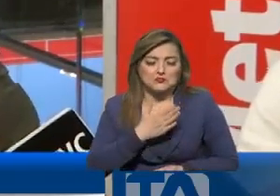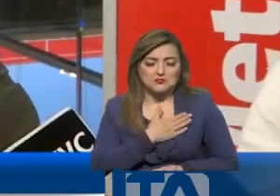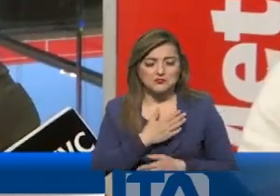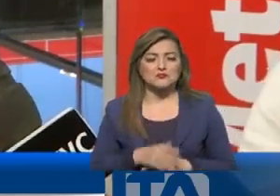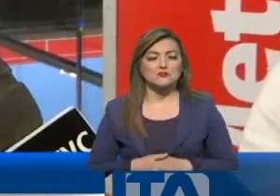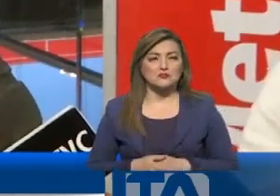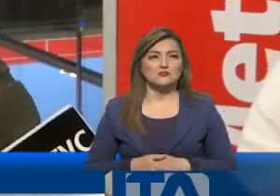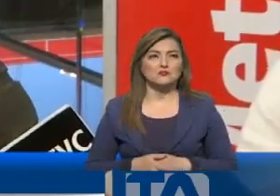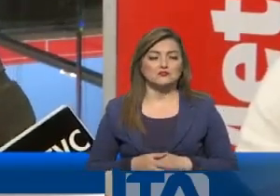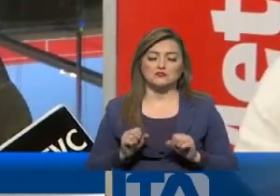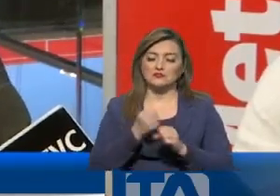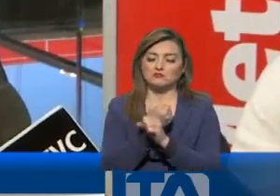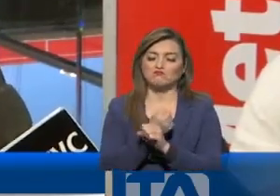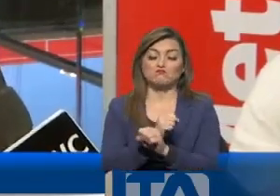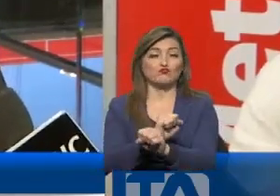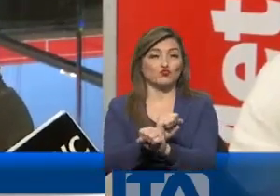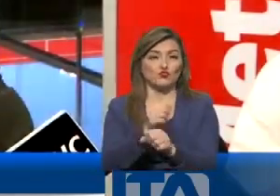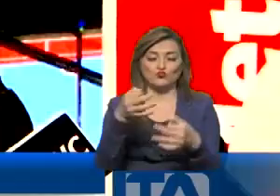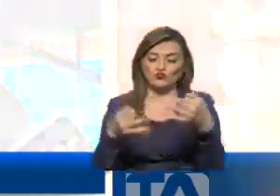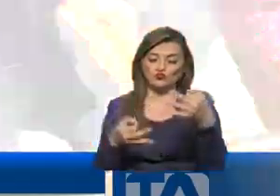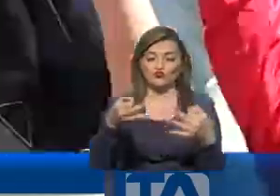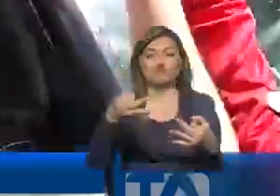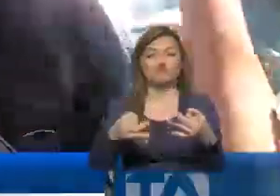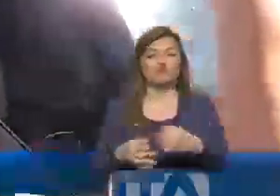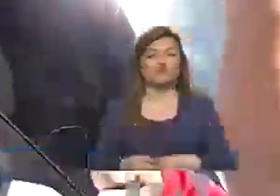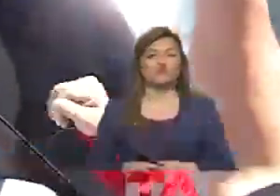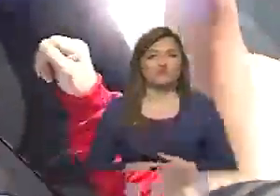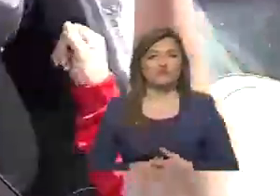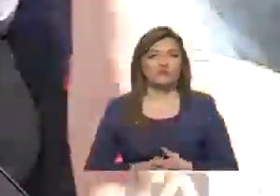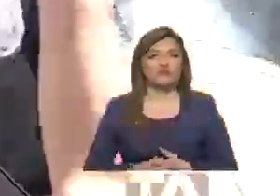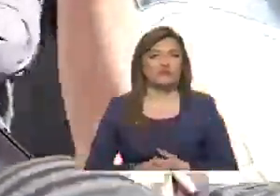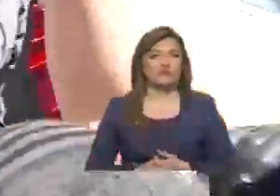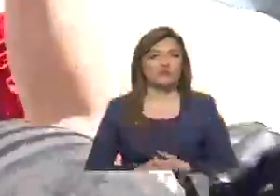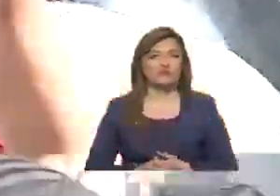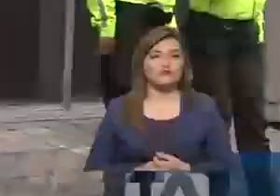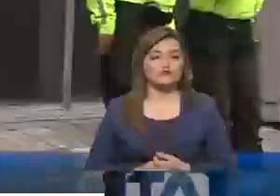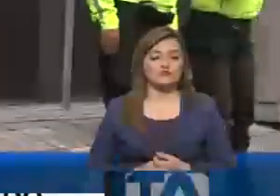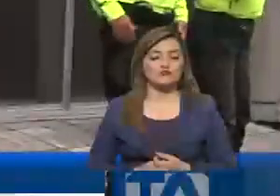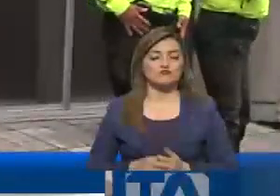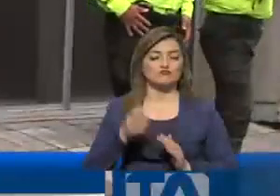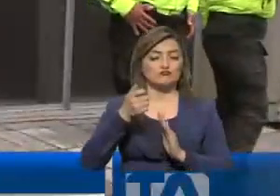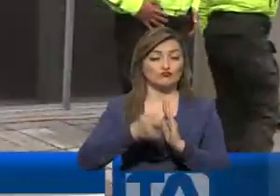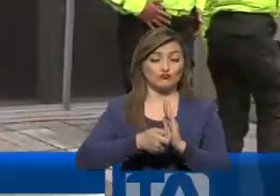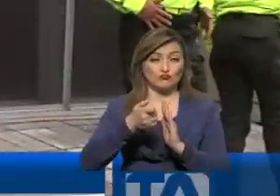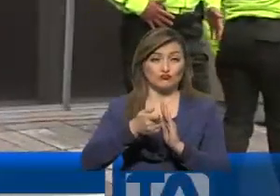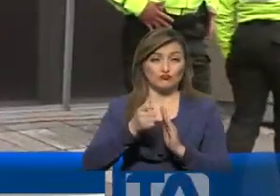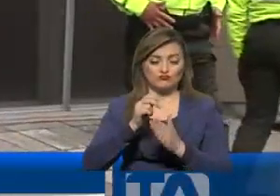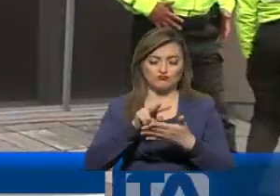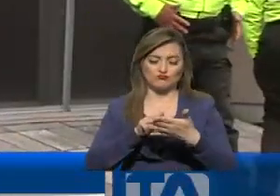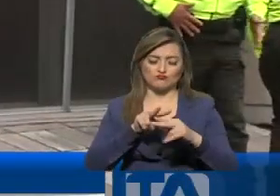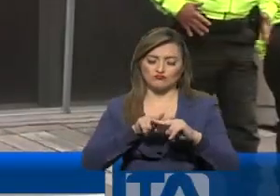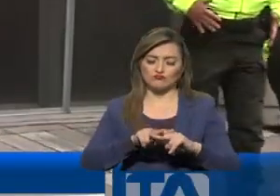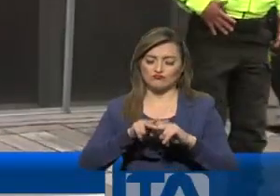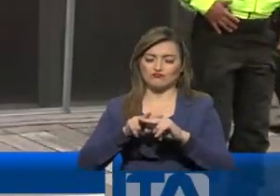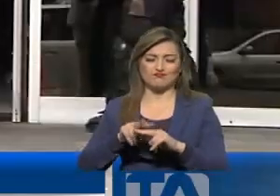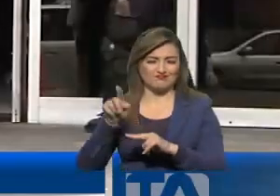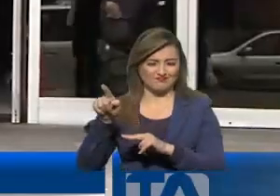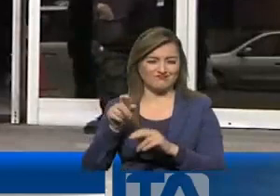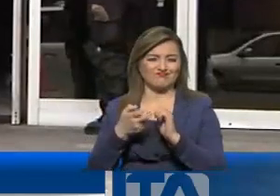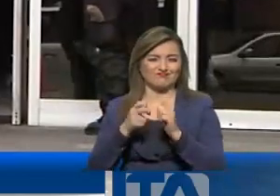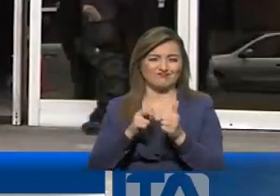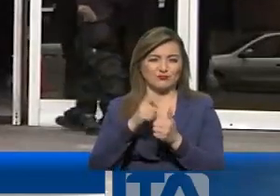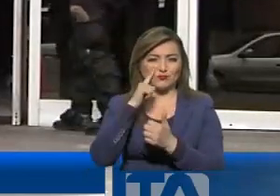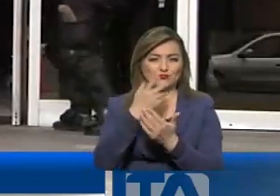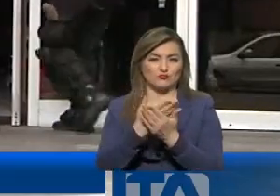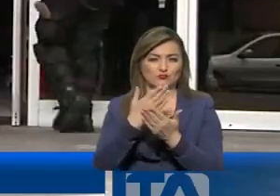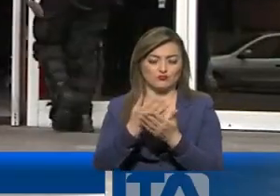dar los descargos respectivos y en un juicio justo. De ahí que el tribunal que conozca el caso en la etapa de juicio deberá valorar las pruebas que ya constan